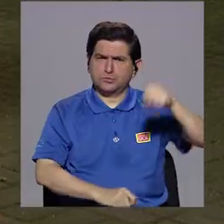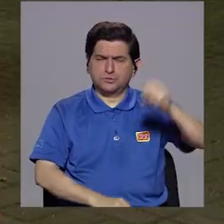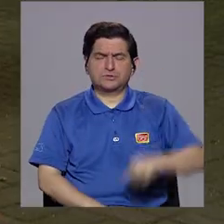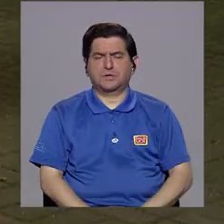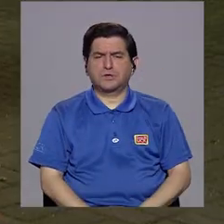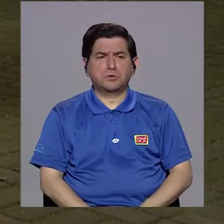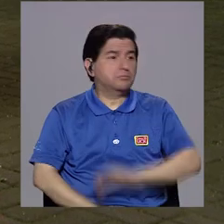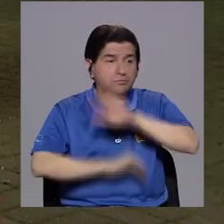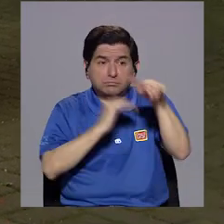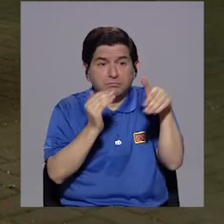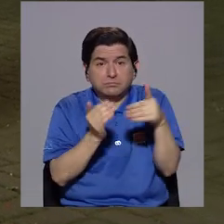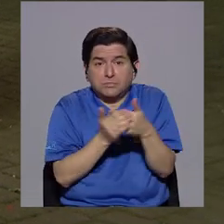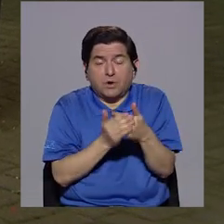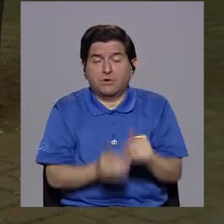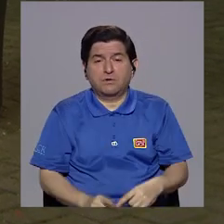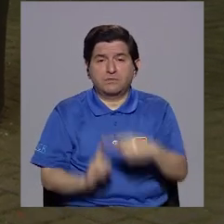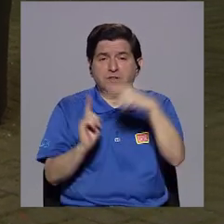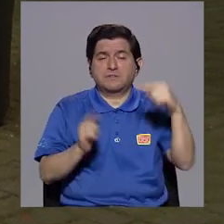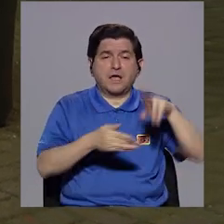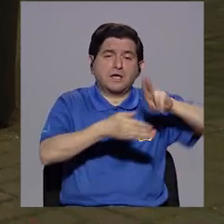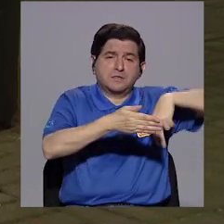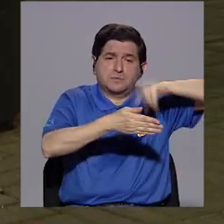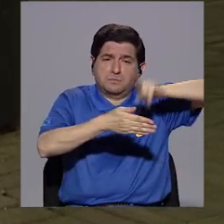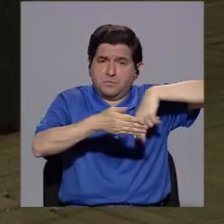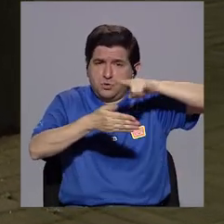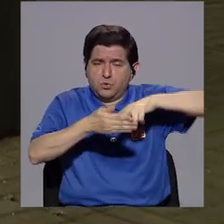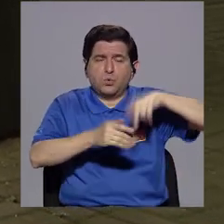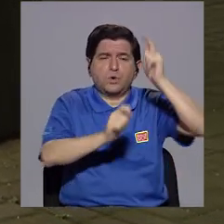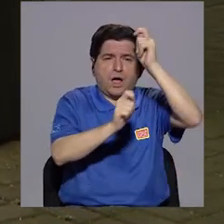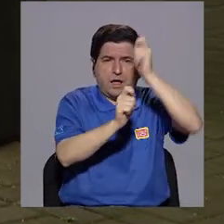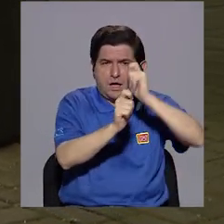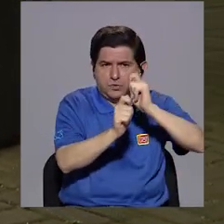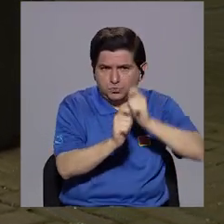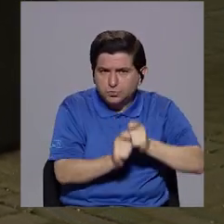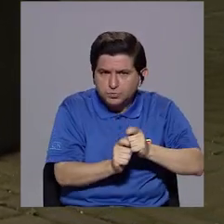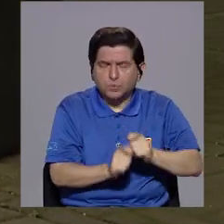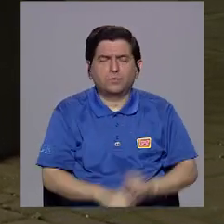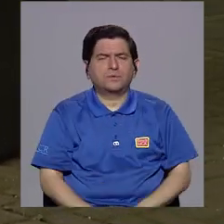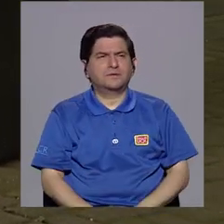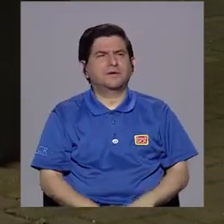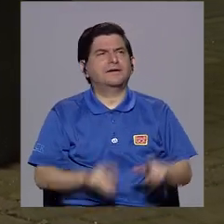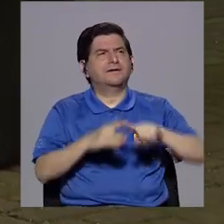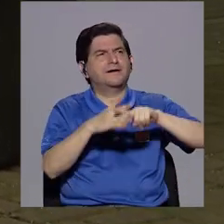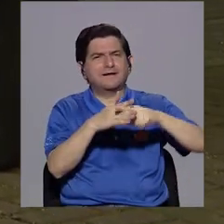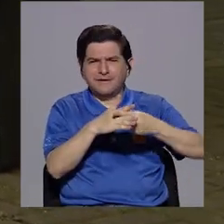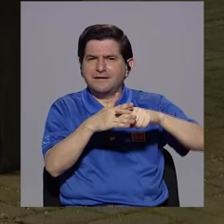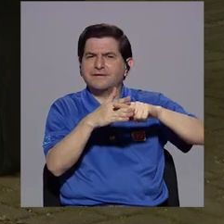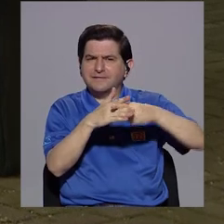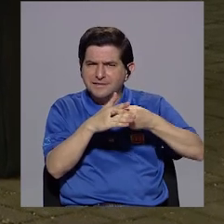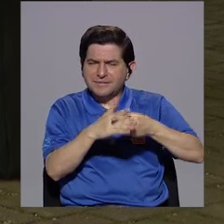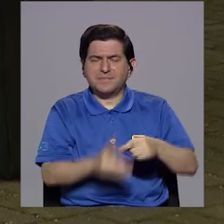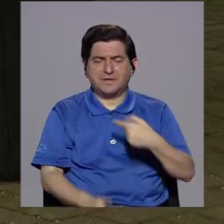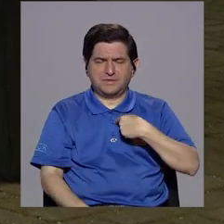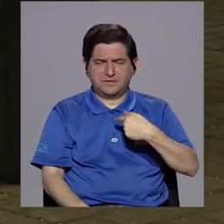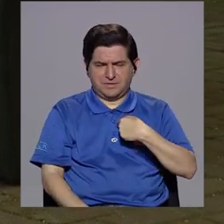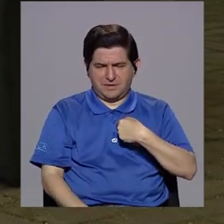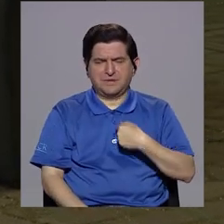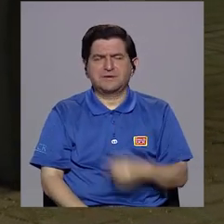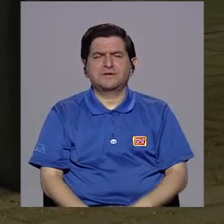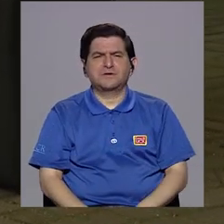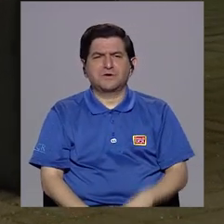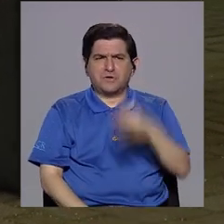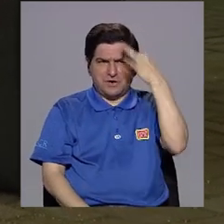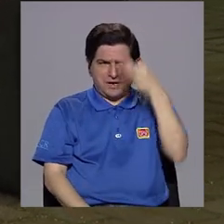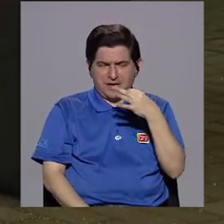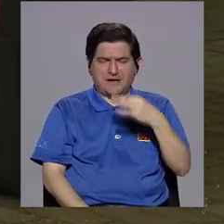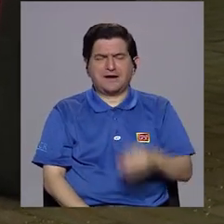sí. Como te digo, cualquiera, o sea, podría ser desde la pintura, podría ser la escultura. Es una herramienta que, para mi gusto